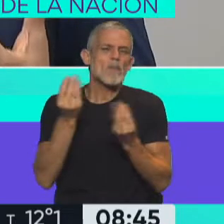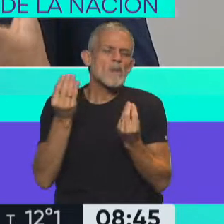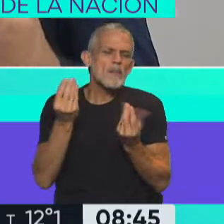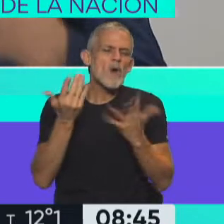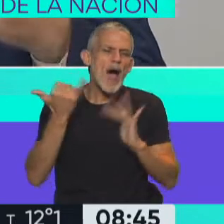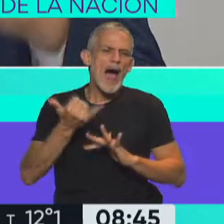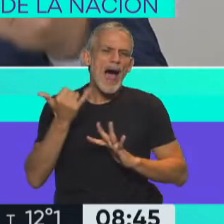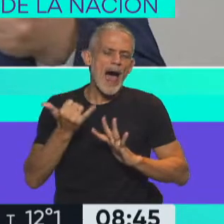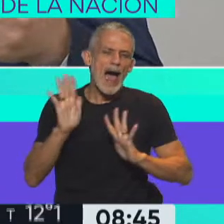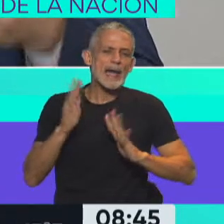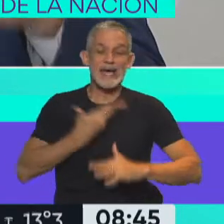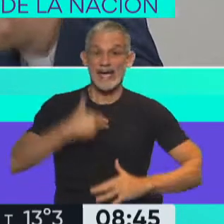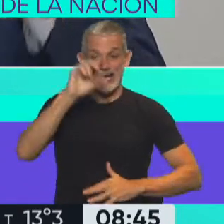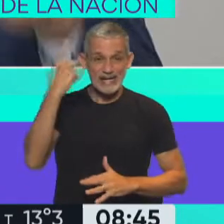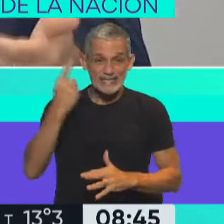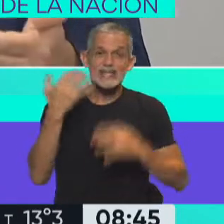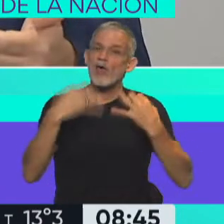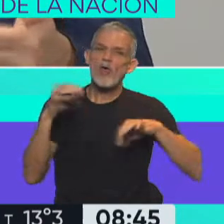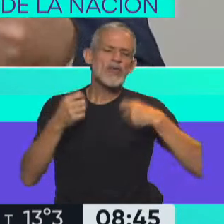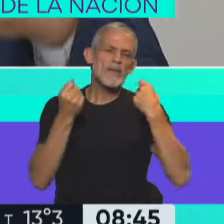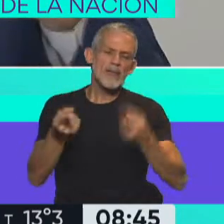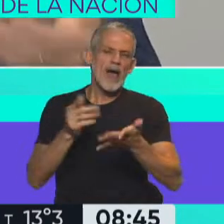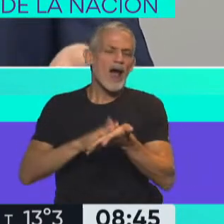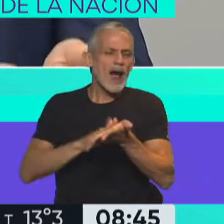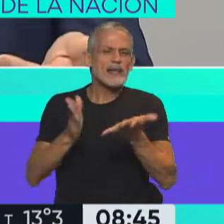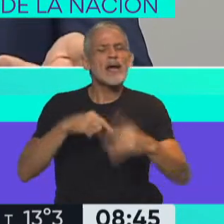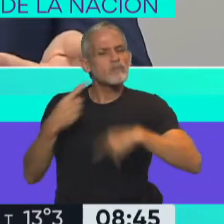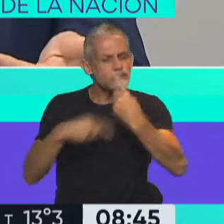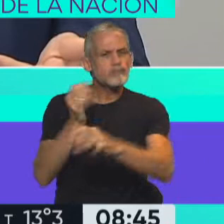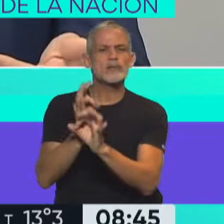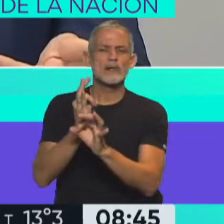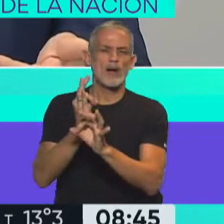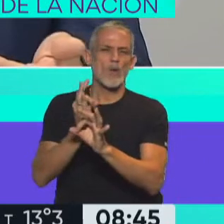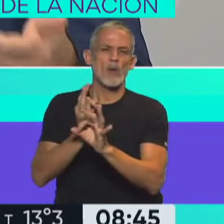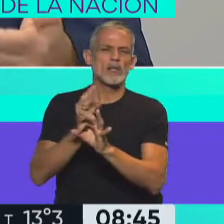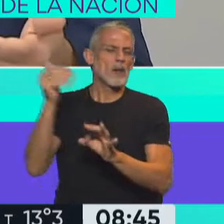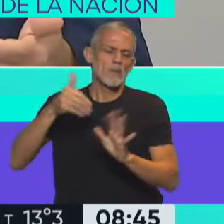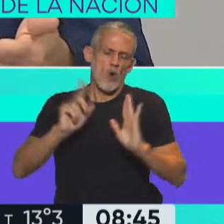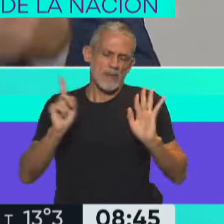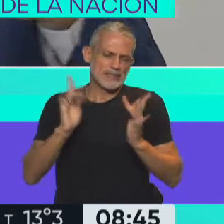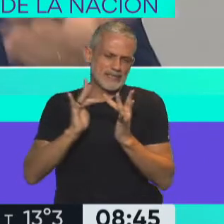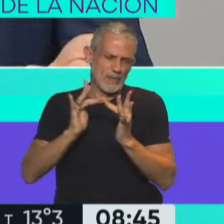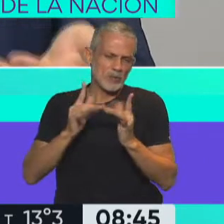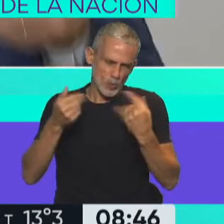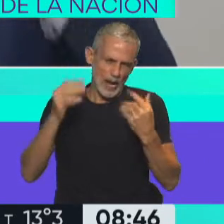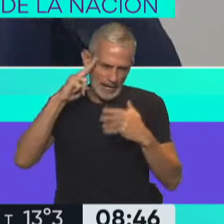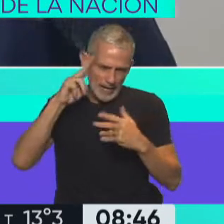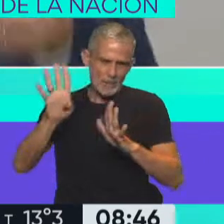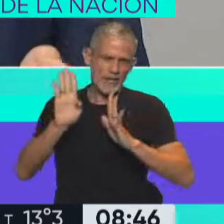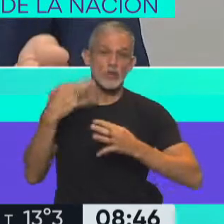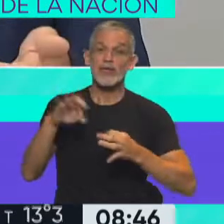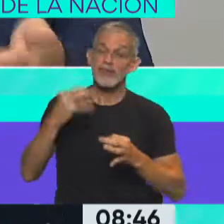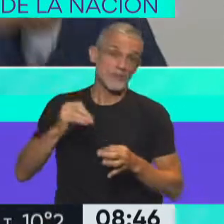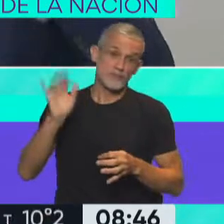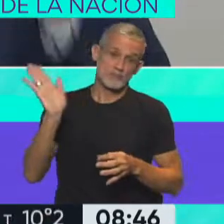de las familias, el Estado tiene que garantizar la continuidad educativa en el marco no presencial. Y me parece que eso lo tiene que hacer